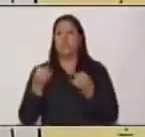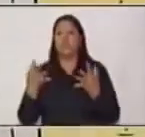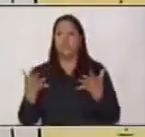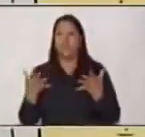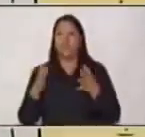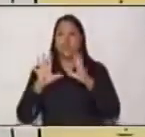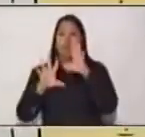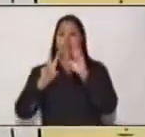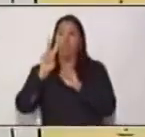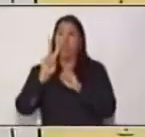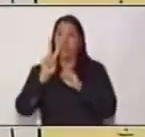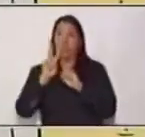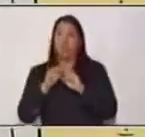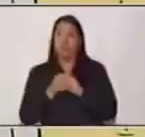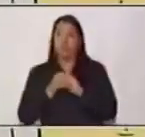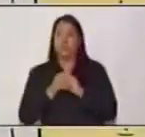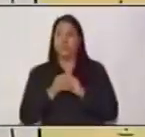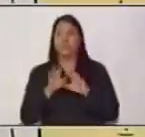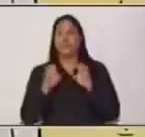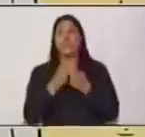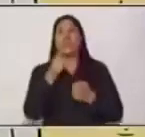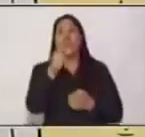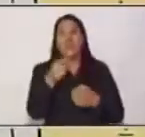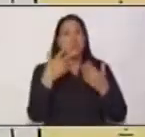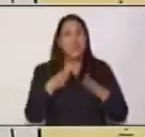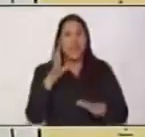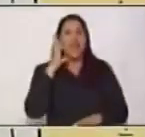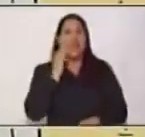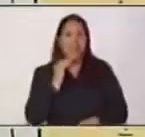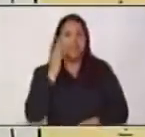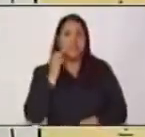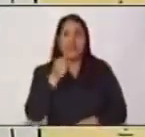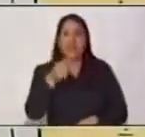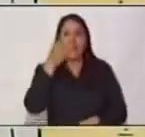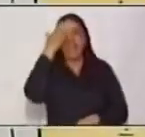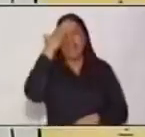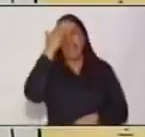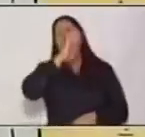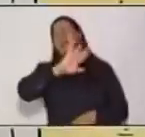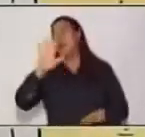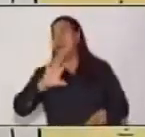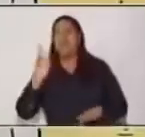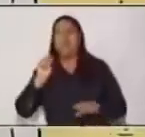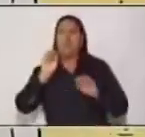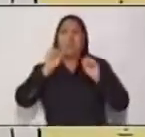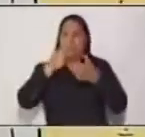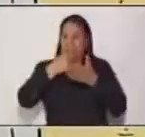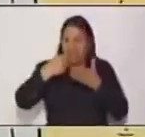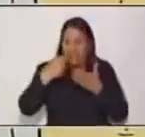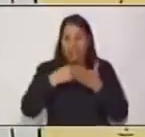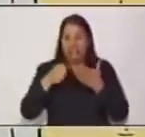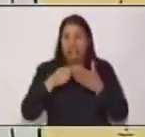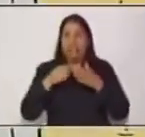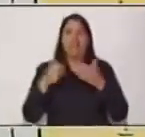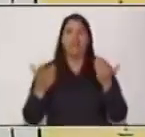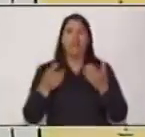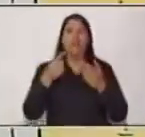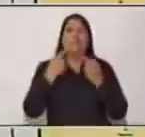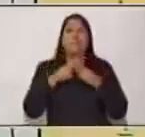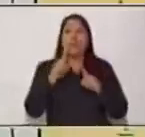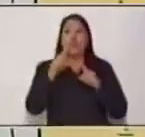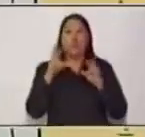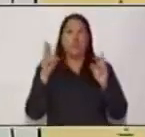Cuando seas un experto ya no vas a tener que escribir este paso, únicamente te vas a ir al resultado. Pero mientras